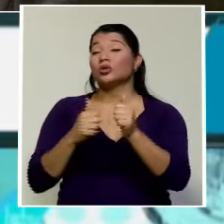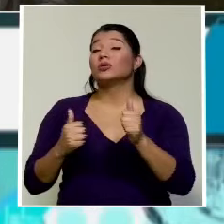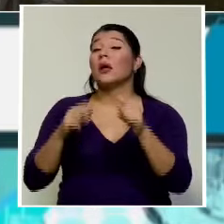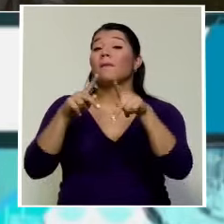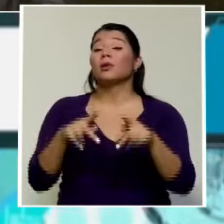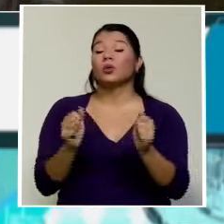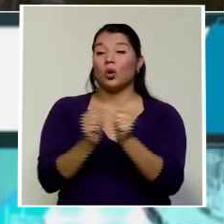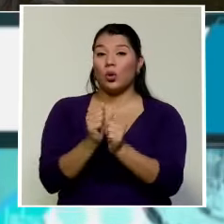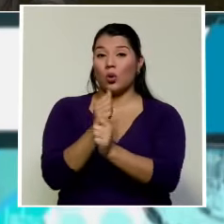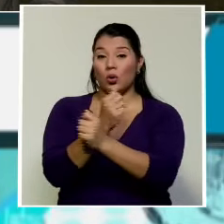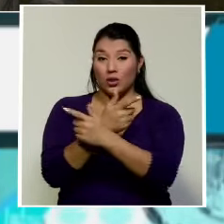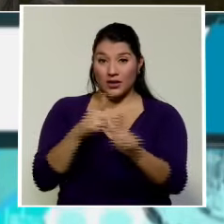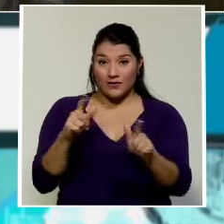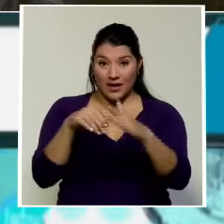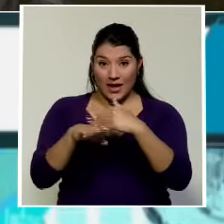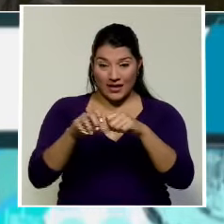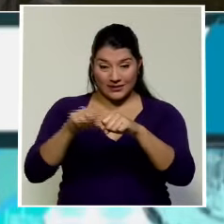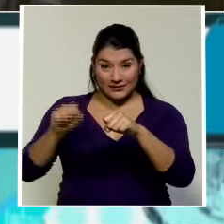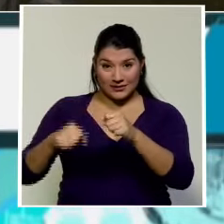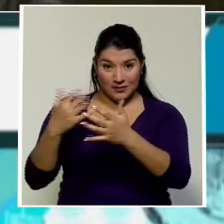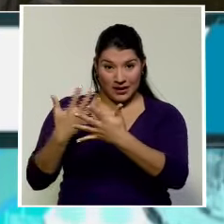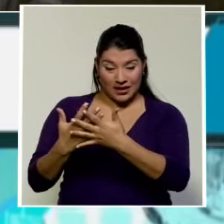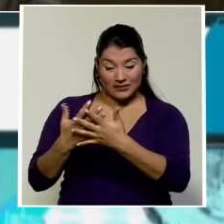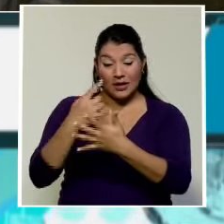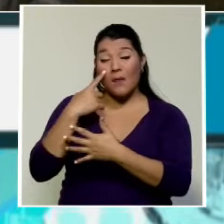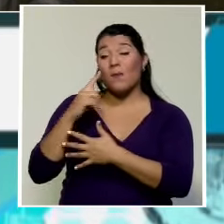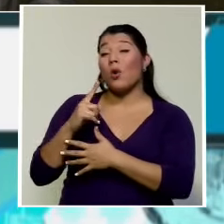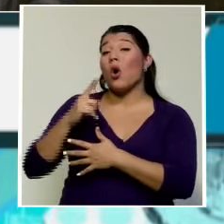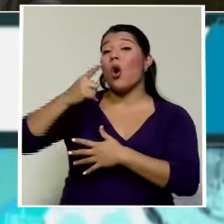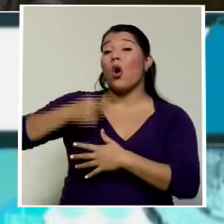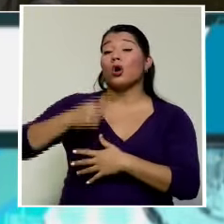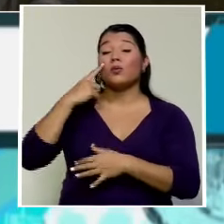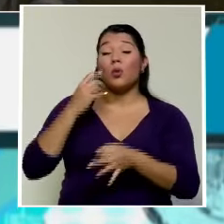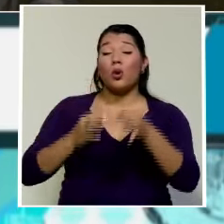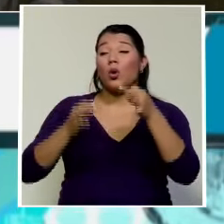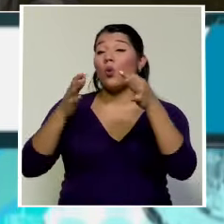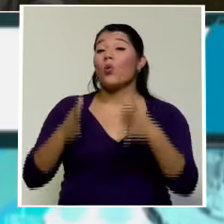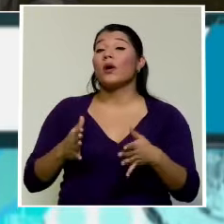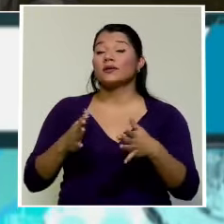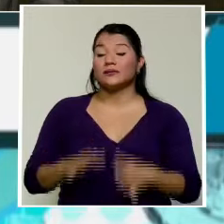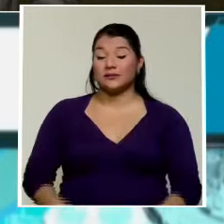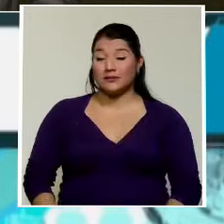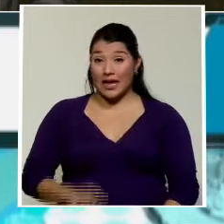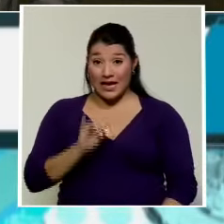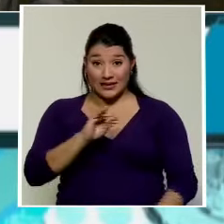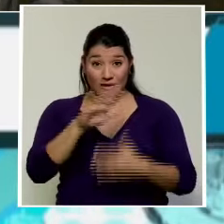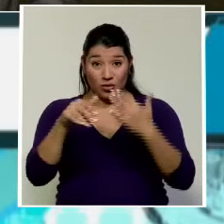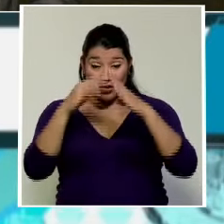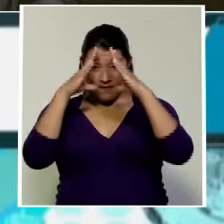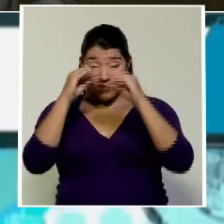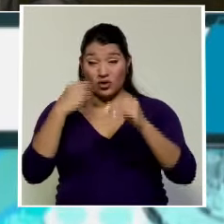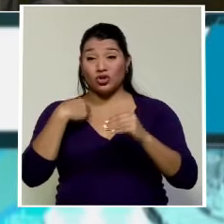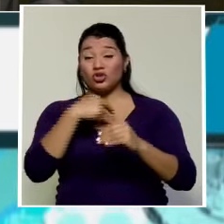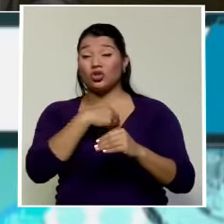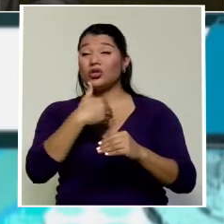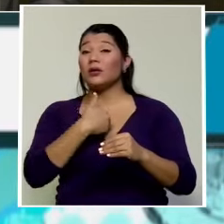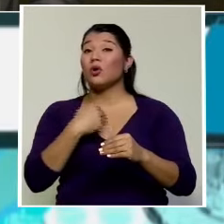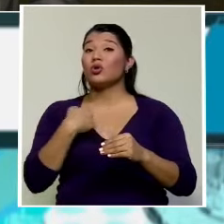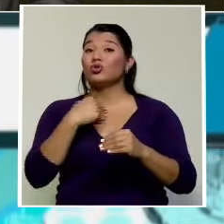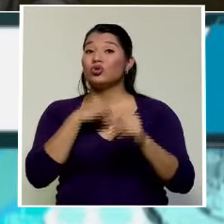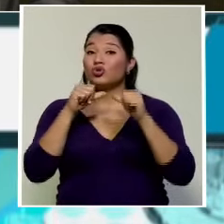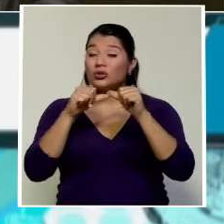de libertad al sistema penitenciario por estas órdenes de los jueces de ejecución de la pena. Don Ernesto, esta es la información que tenemos. Estaremos muy al tanto